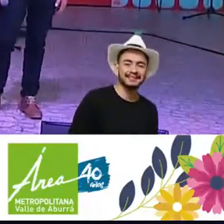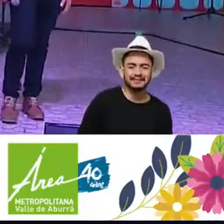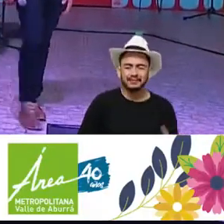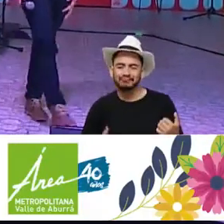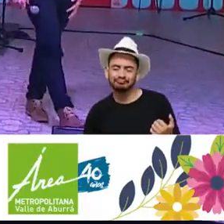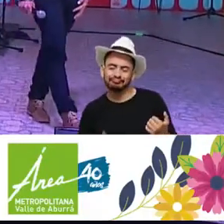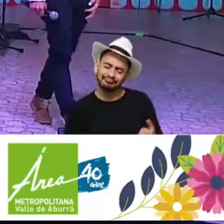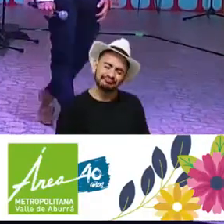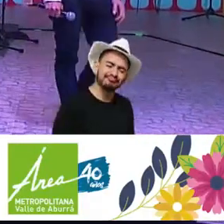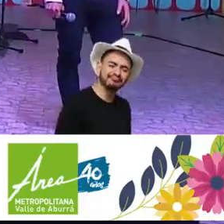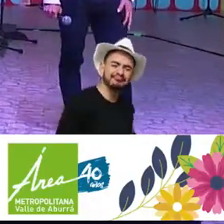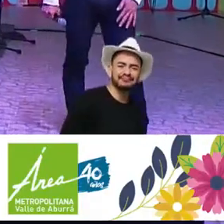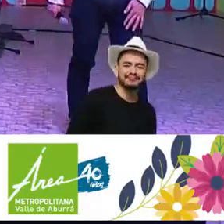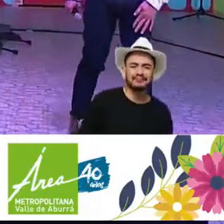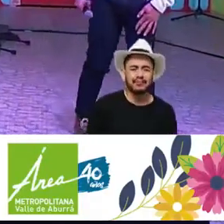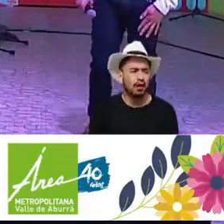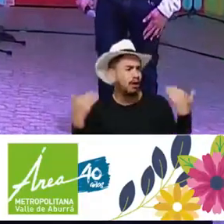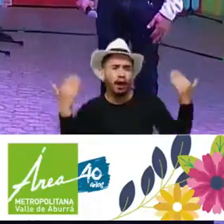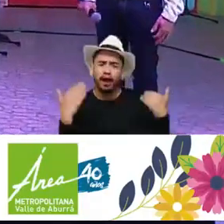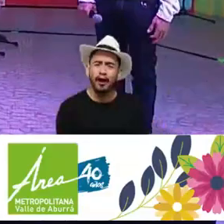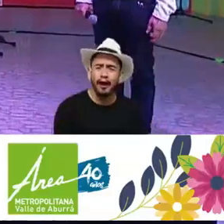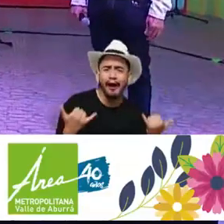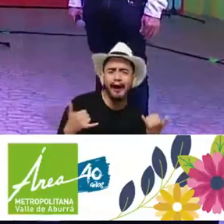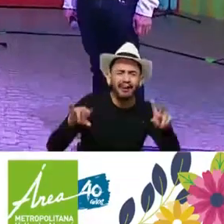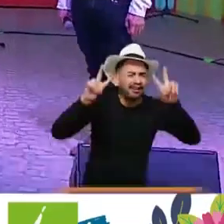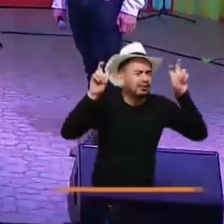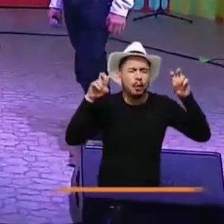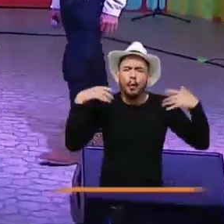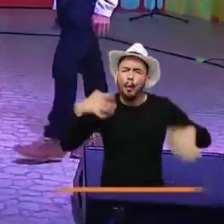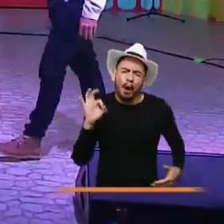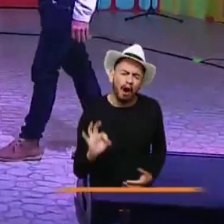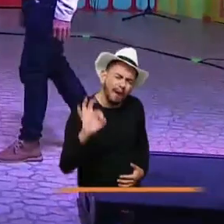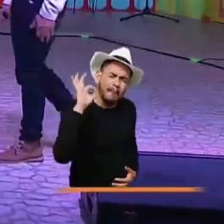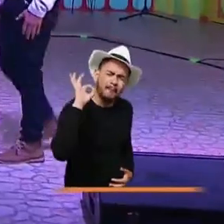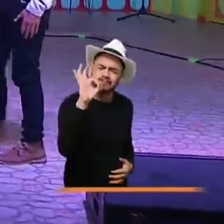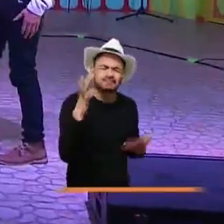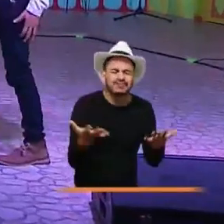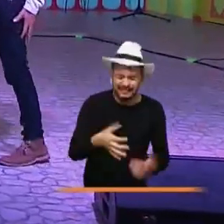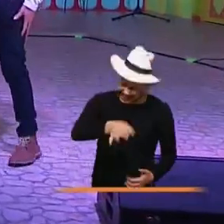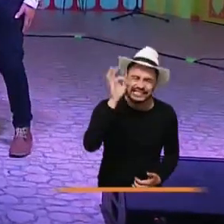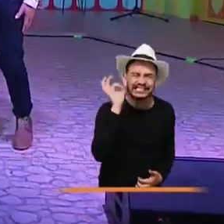para mí es el tema y hoy sí que se va